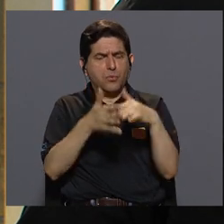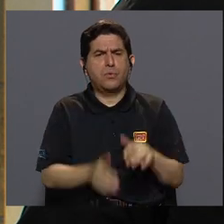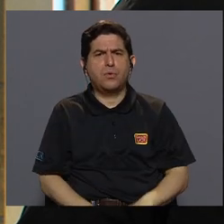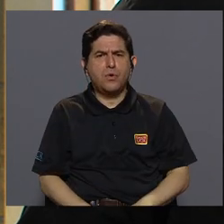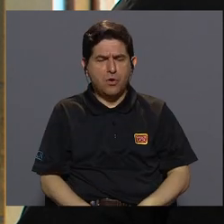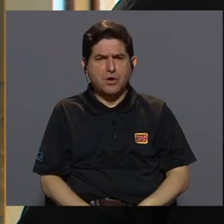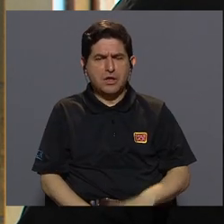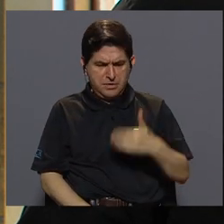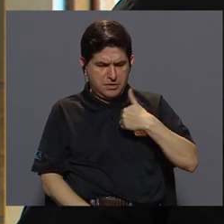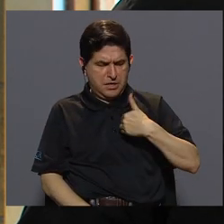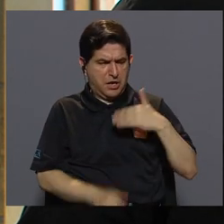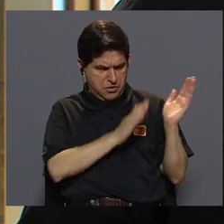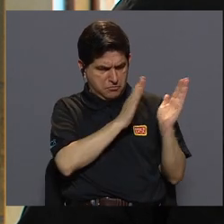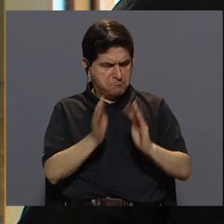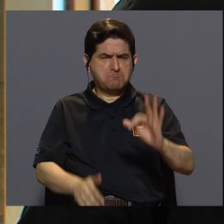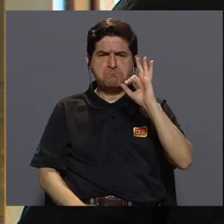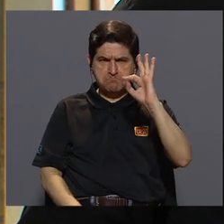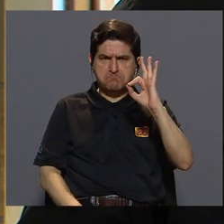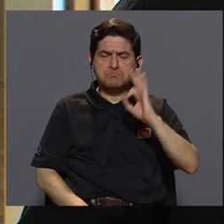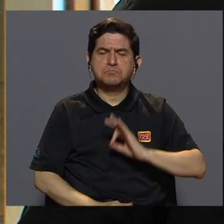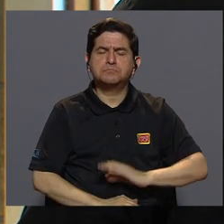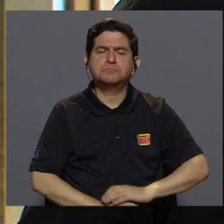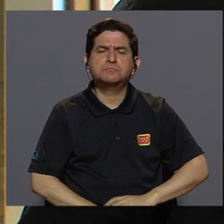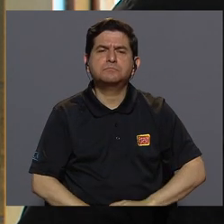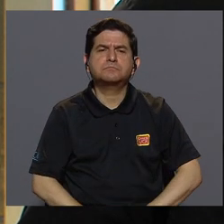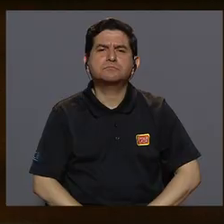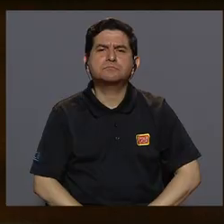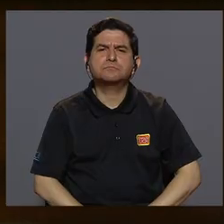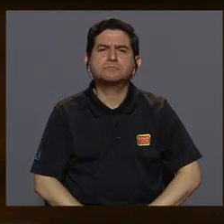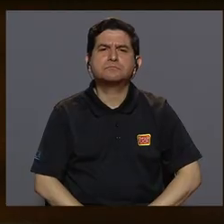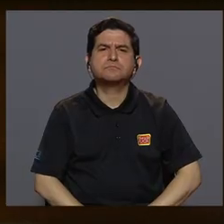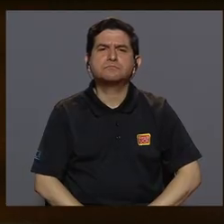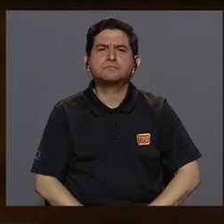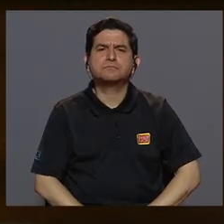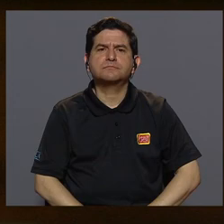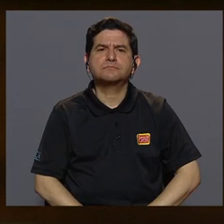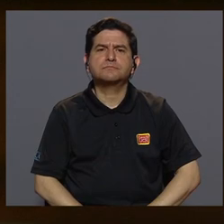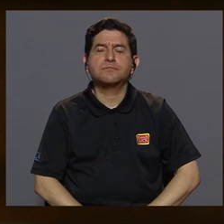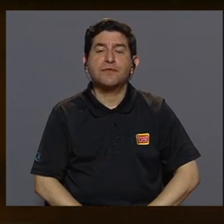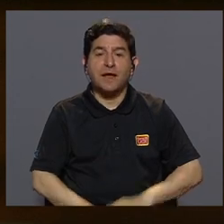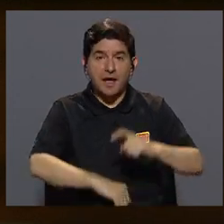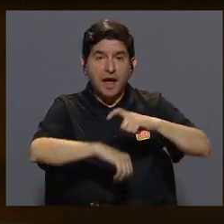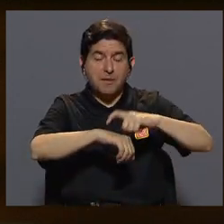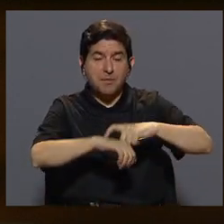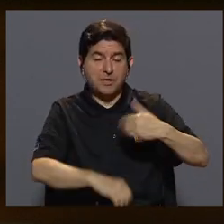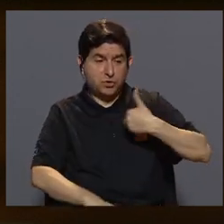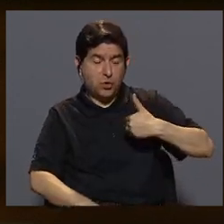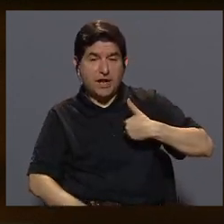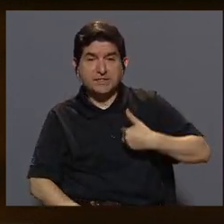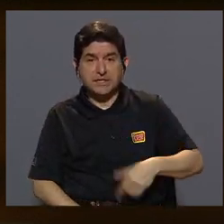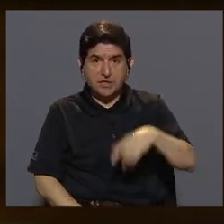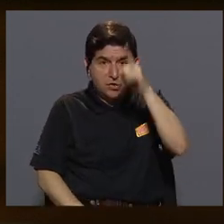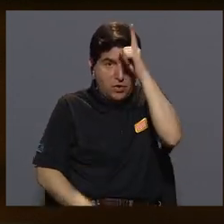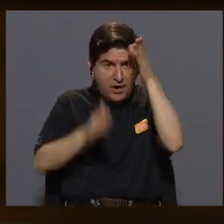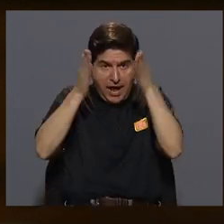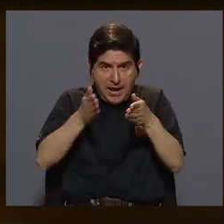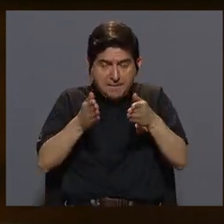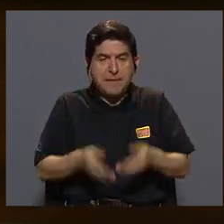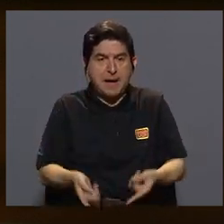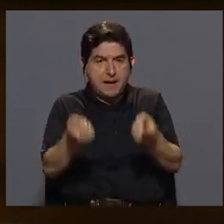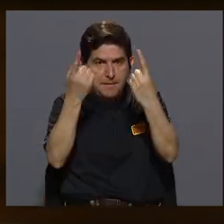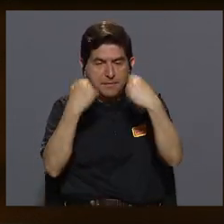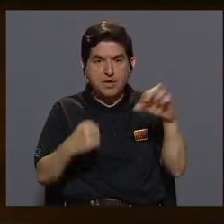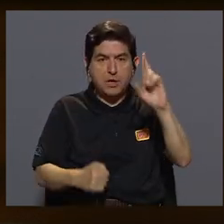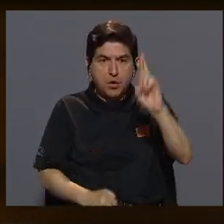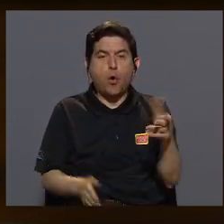Sí, gente formada. Gente formada, ¿verdad? Y entonces, cuando llegó el señor Haydon aquí a Costa